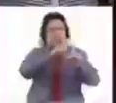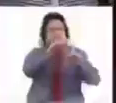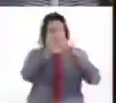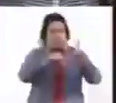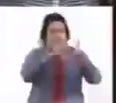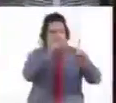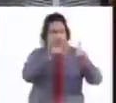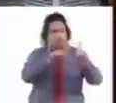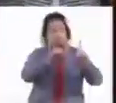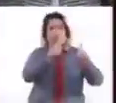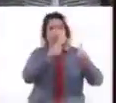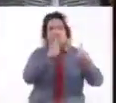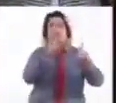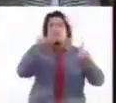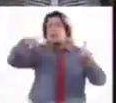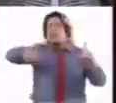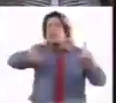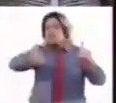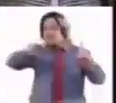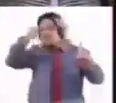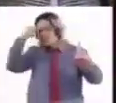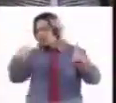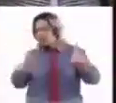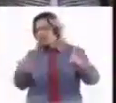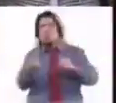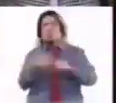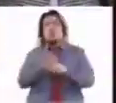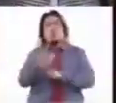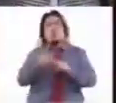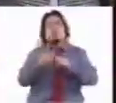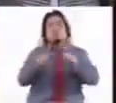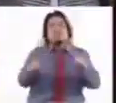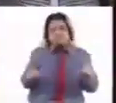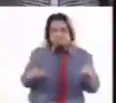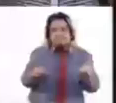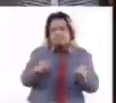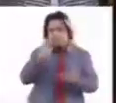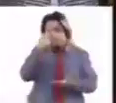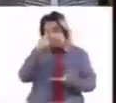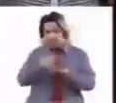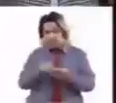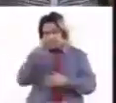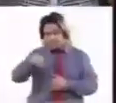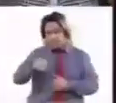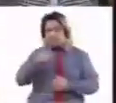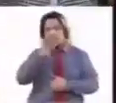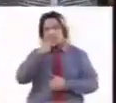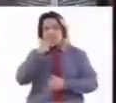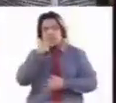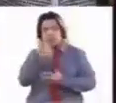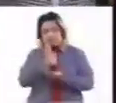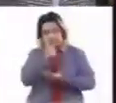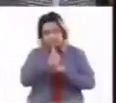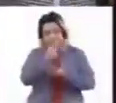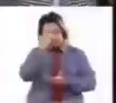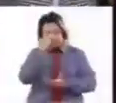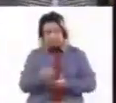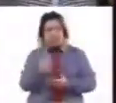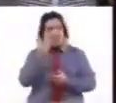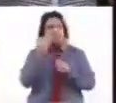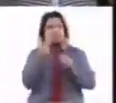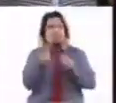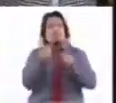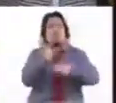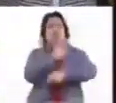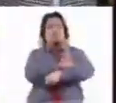Resultados, doctora. ¿Qué está haciendo su gobierno a diferencia de otros? Pues creo que la policía de la Ciudad de México es un ejemplo. Nosotros tenemos mucha coordinación con la Guardia